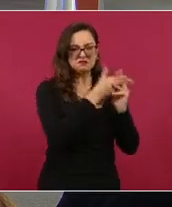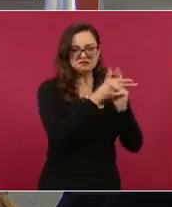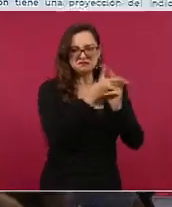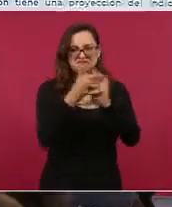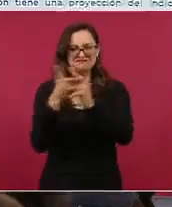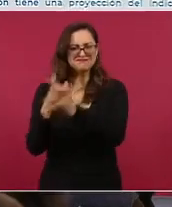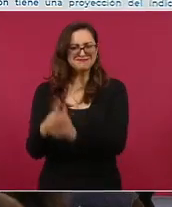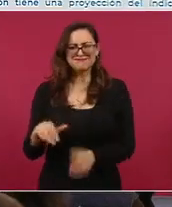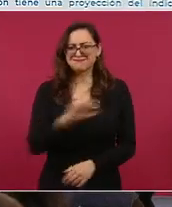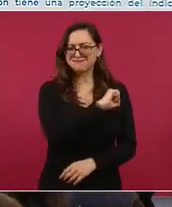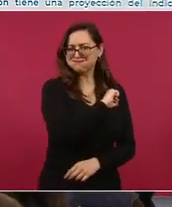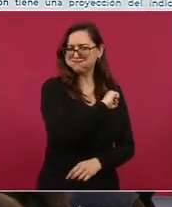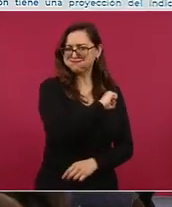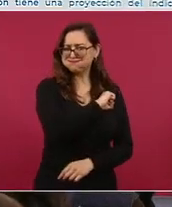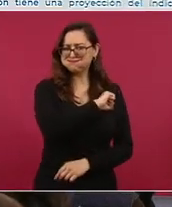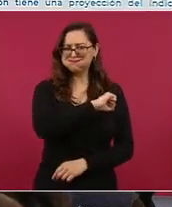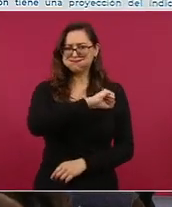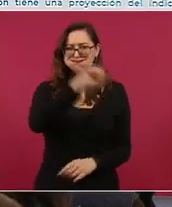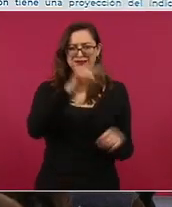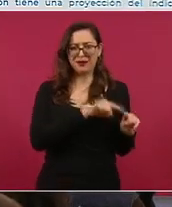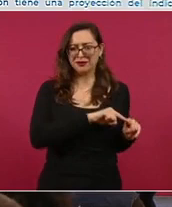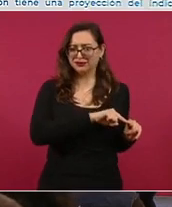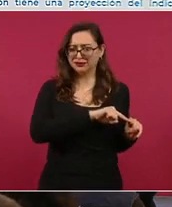Esto es muy interesante porque,